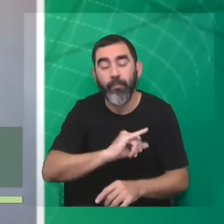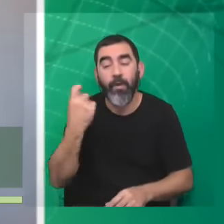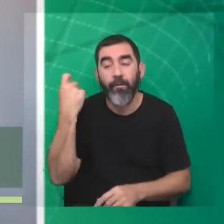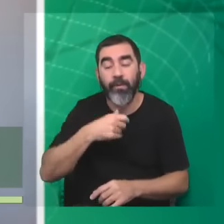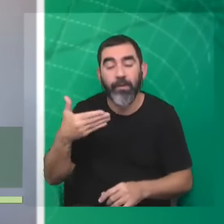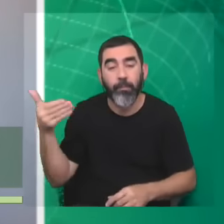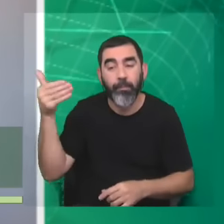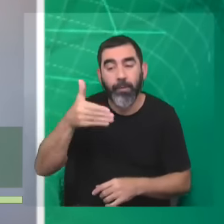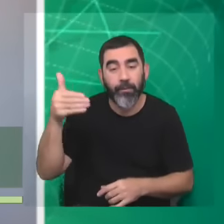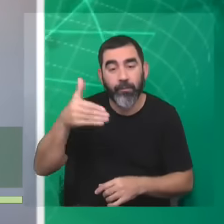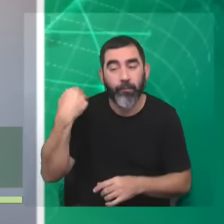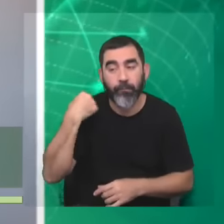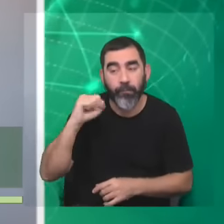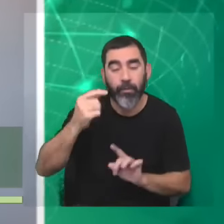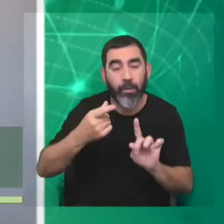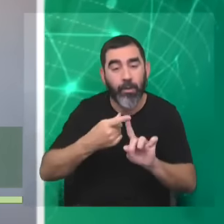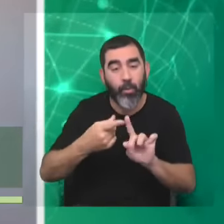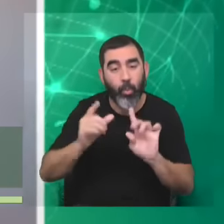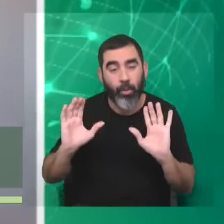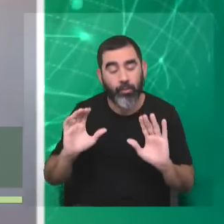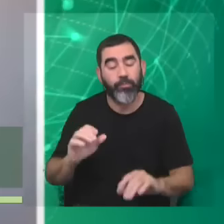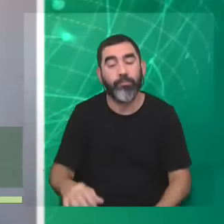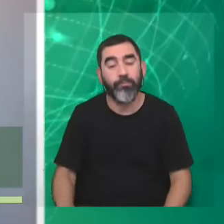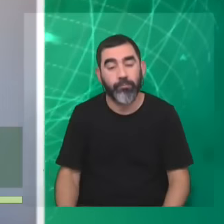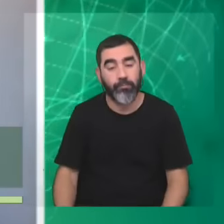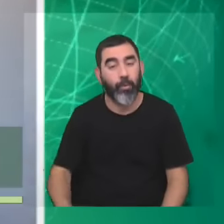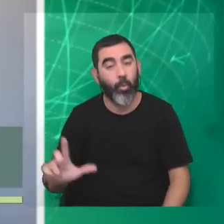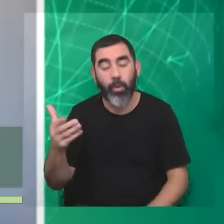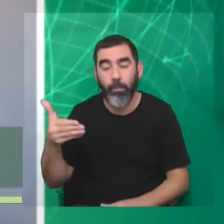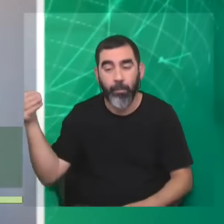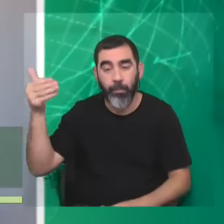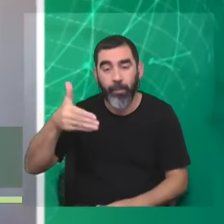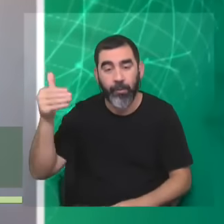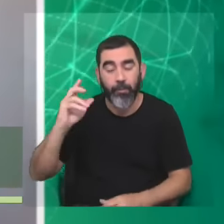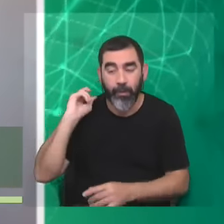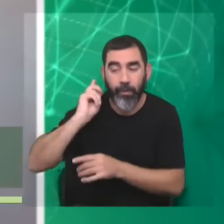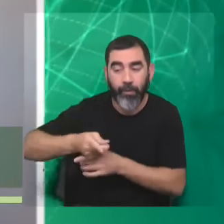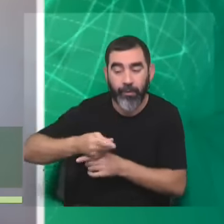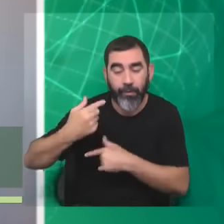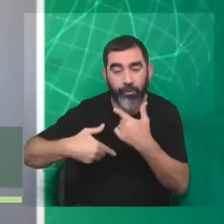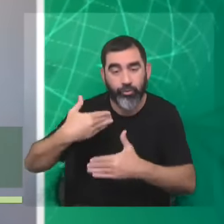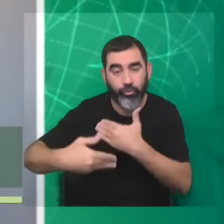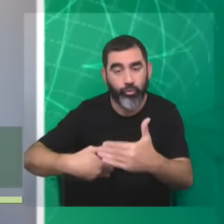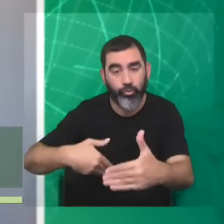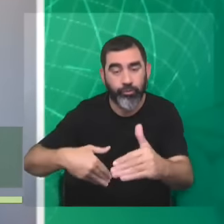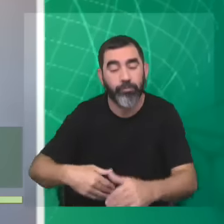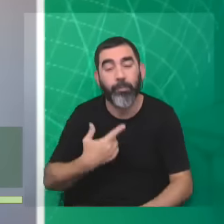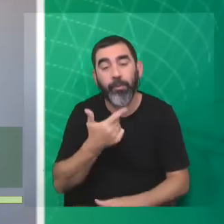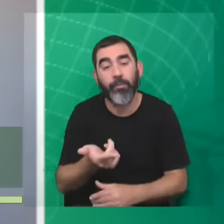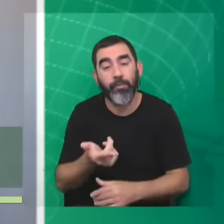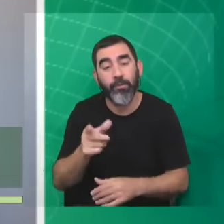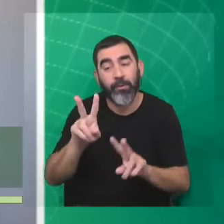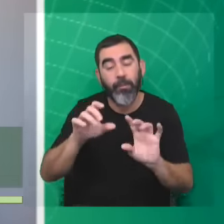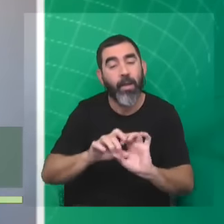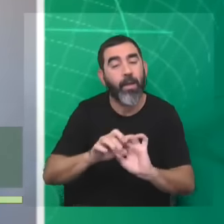de participación la violación del acuerdo de escazú no hay una participación en la toma de decisiones por ejemplo Este es un